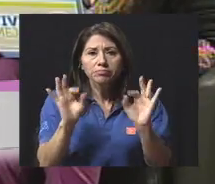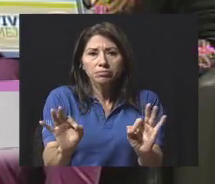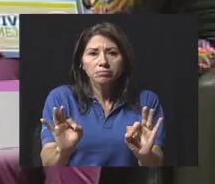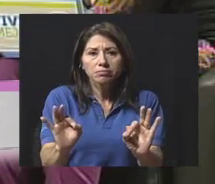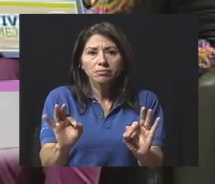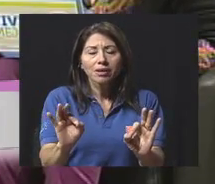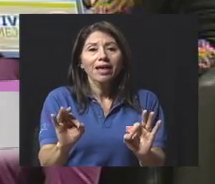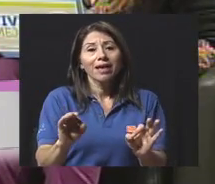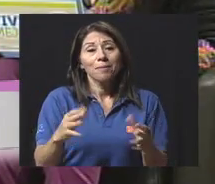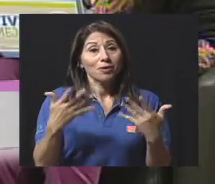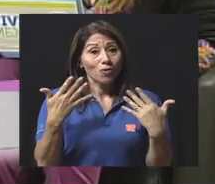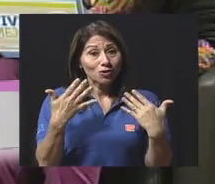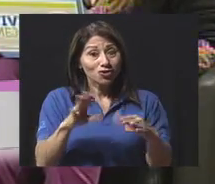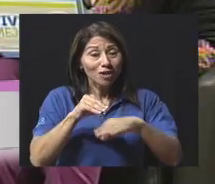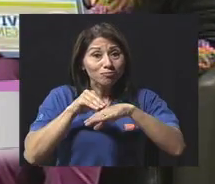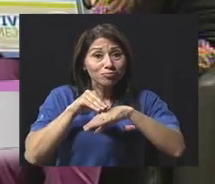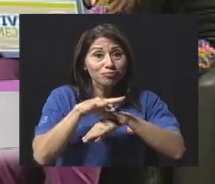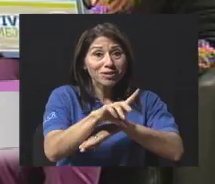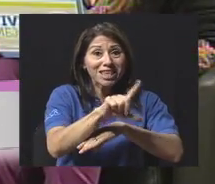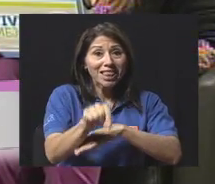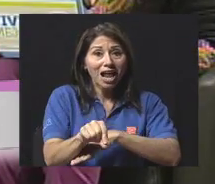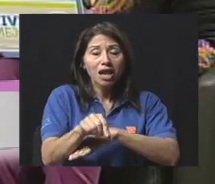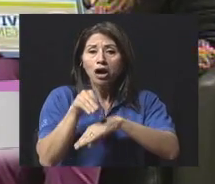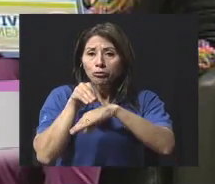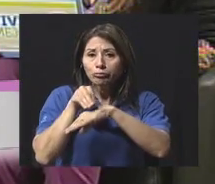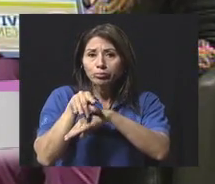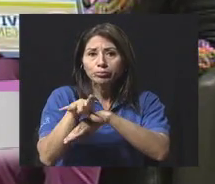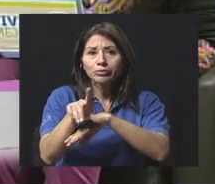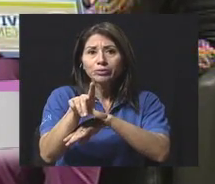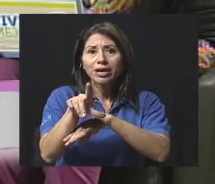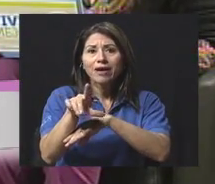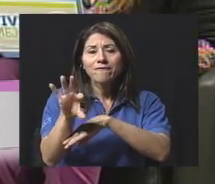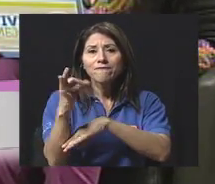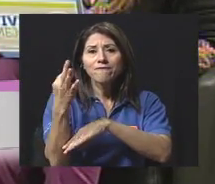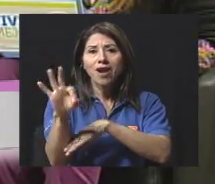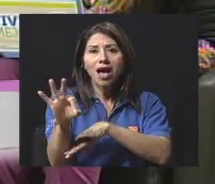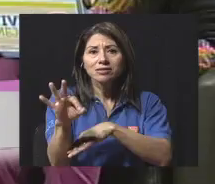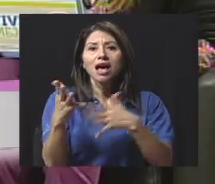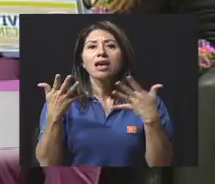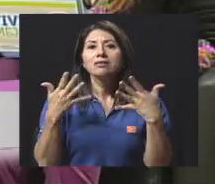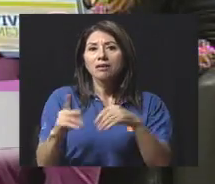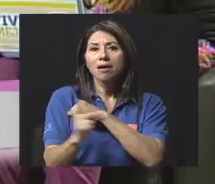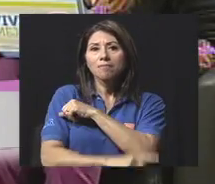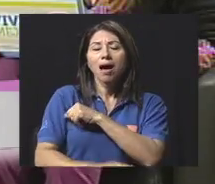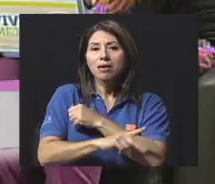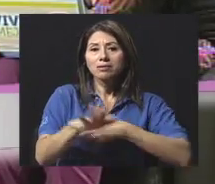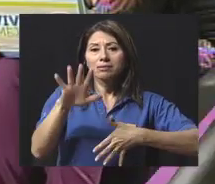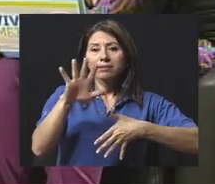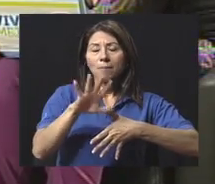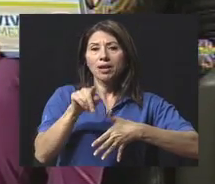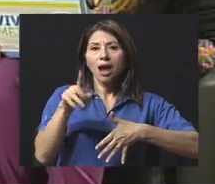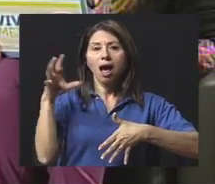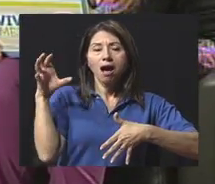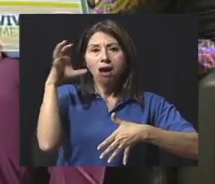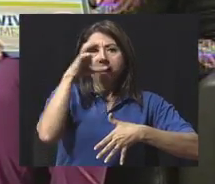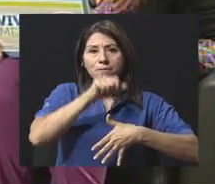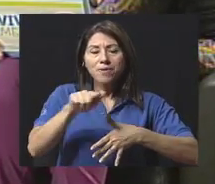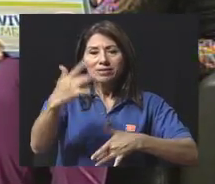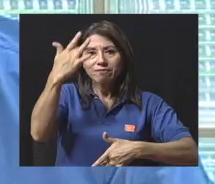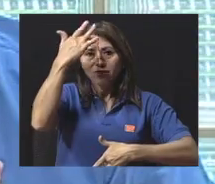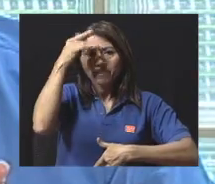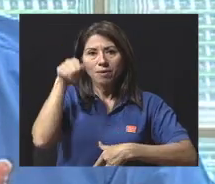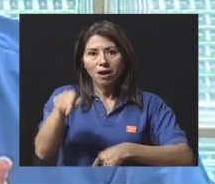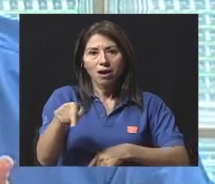intereses franceses y luego Italia donde ya occidente pone su visión en en dicha enfermedad y en el